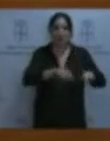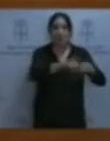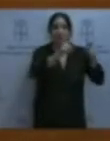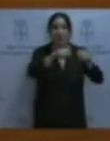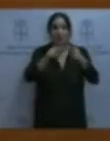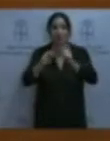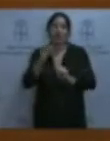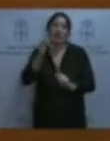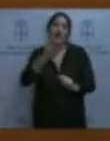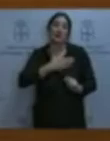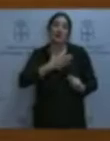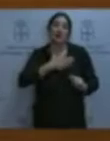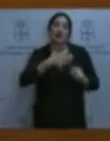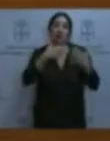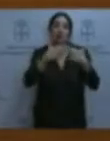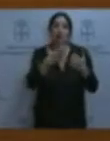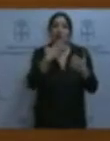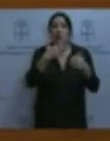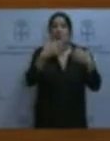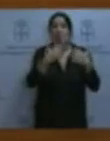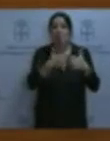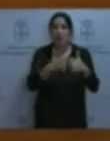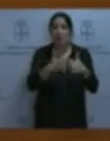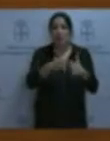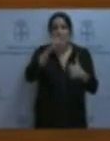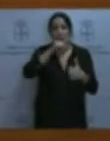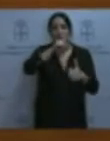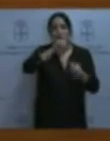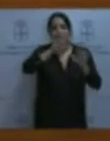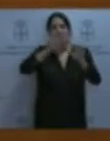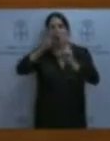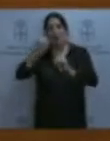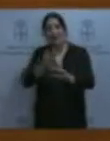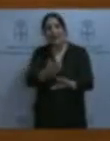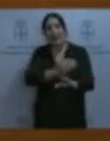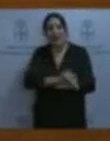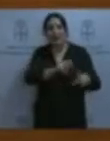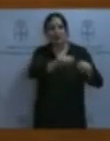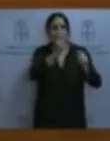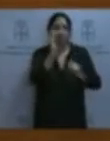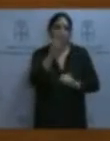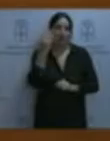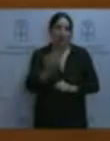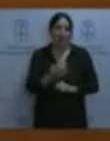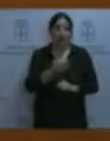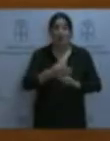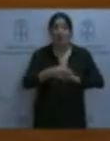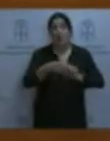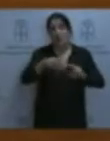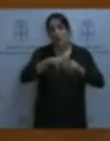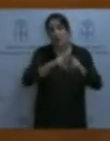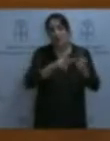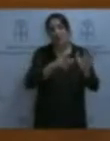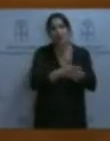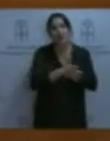patrimonio industrial, los anteriores, la maquinaria, por ejemplo, anterior a 1940. Una herramienta que, por vez primera y marcando una gran